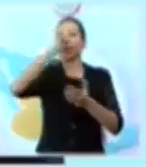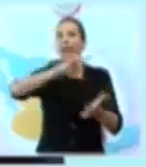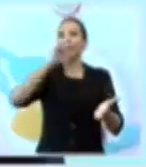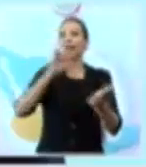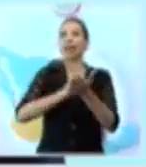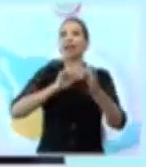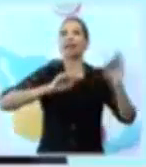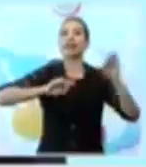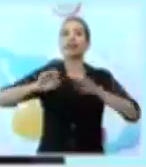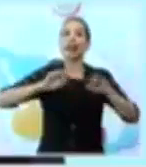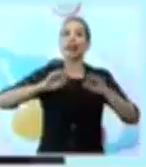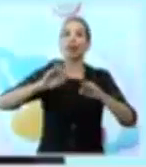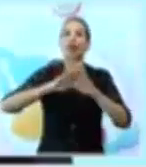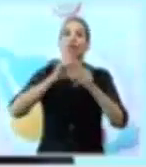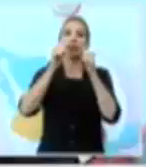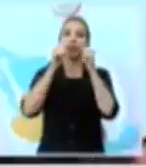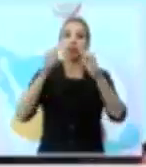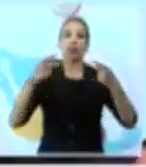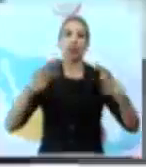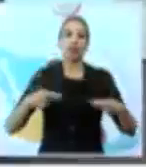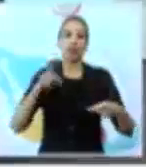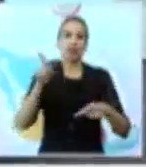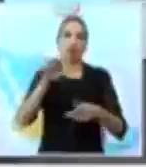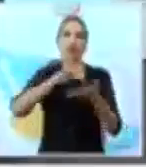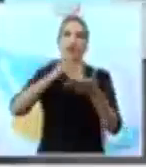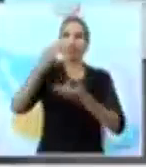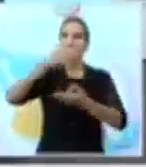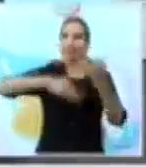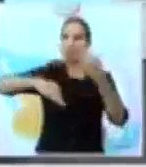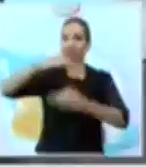nuestro trabajo como servidores públicos. Gracias a todos.